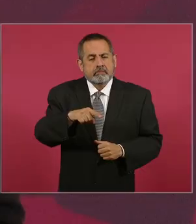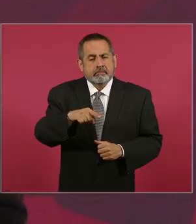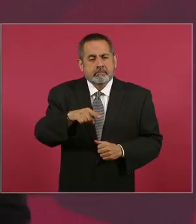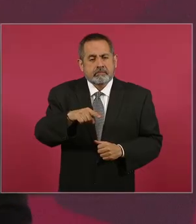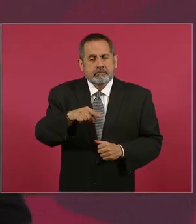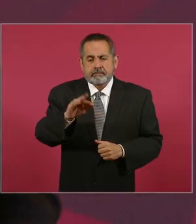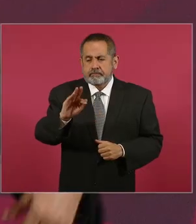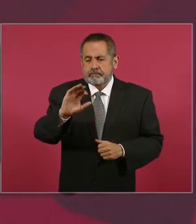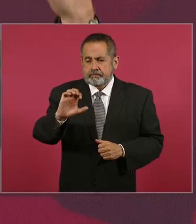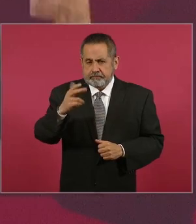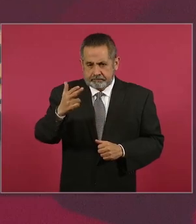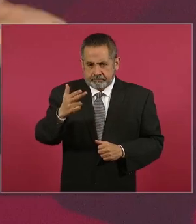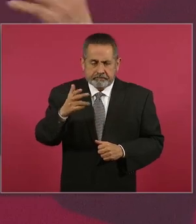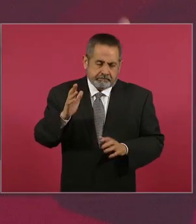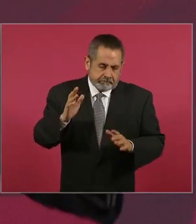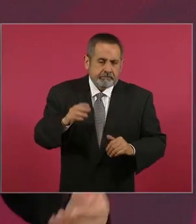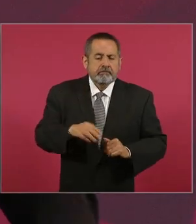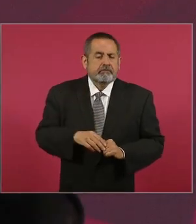Felipe Calderón, además de que